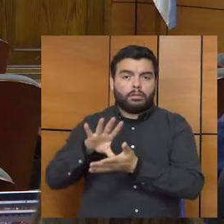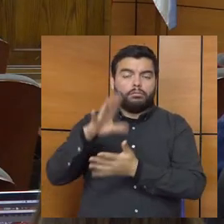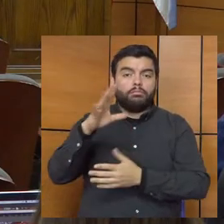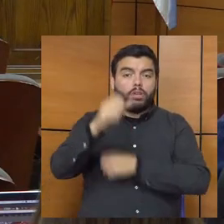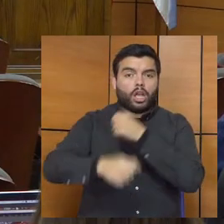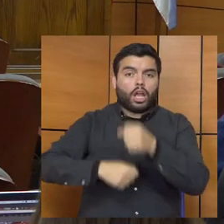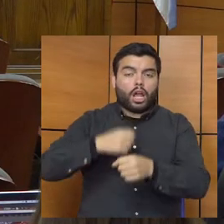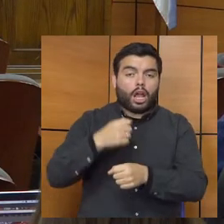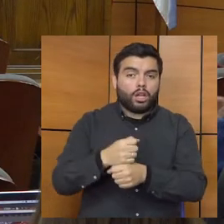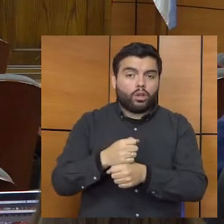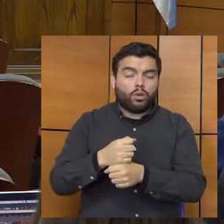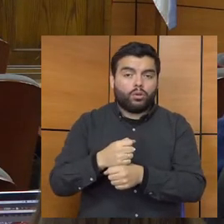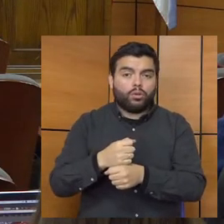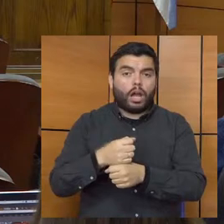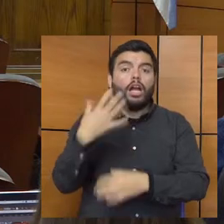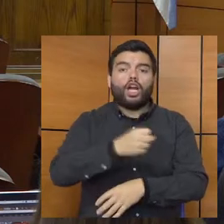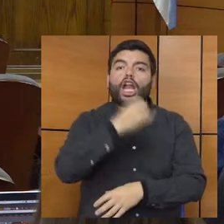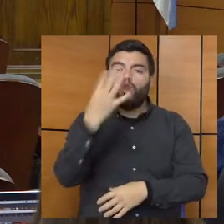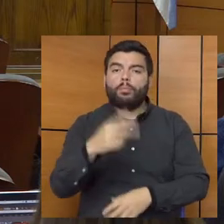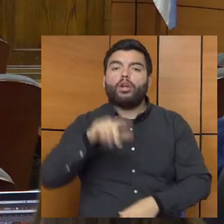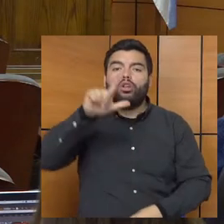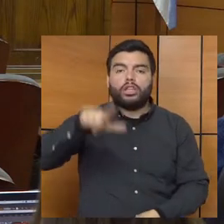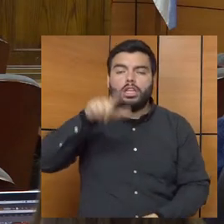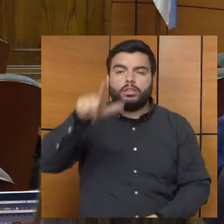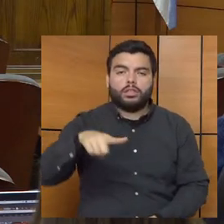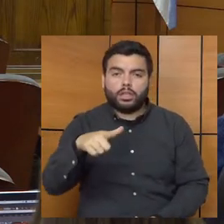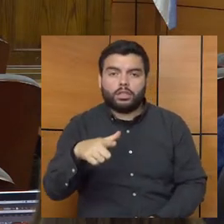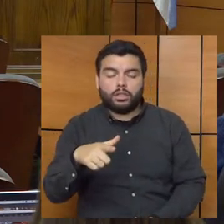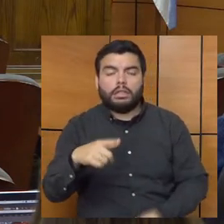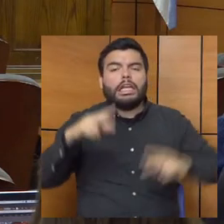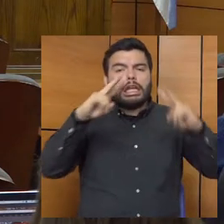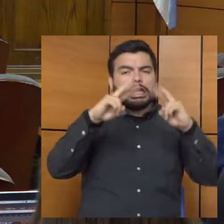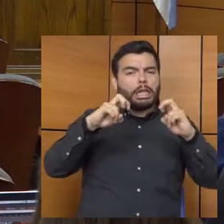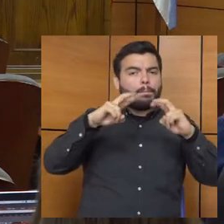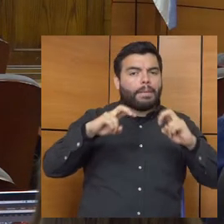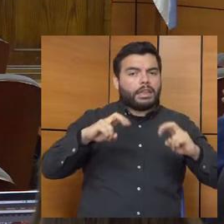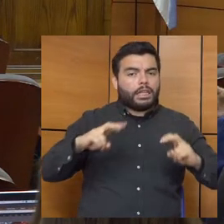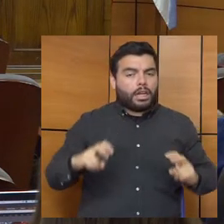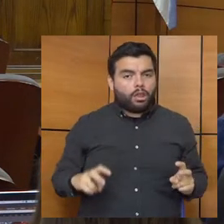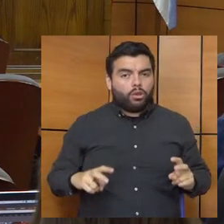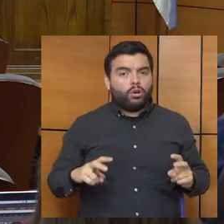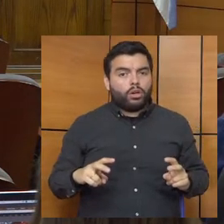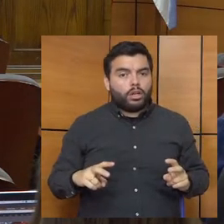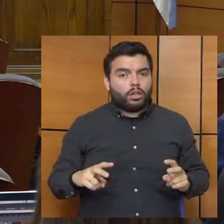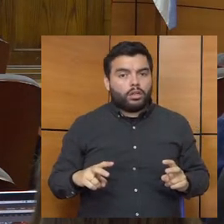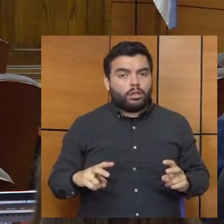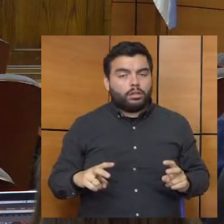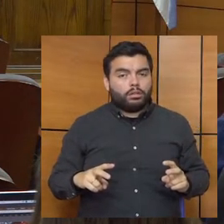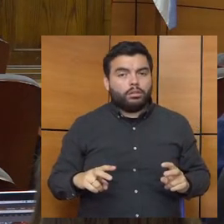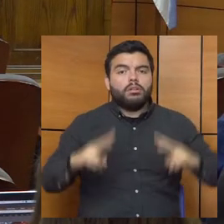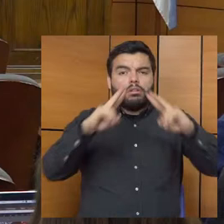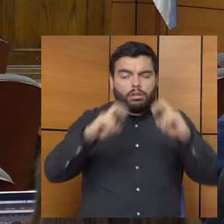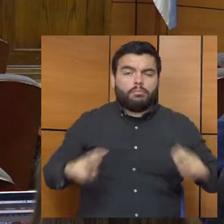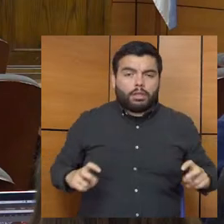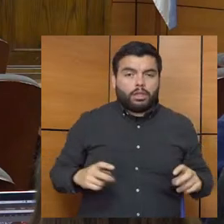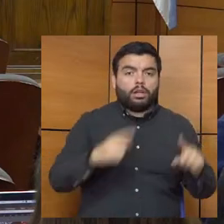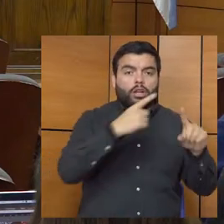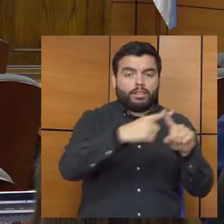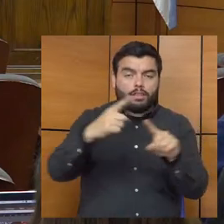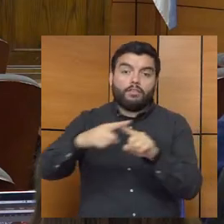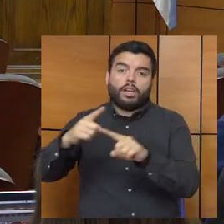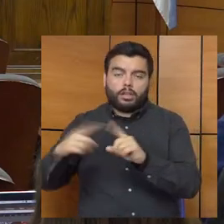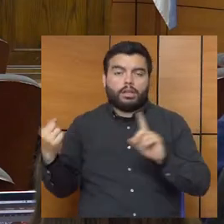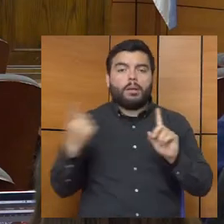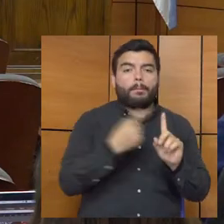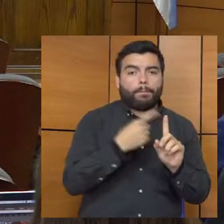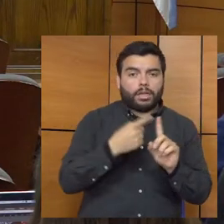en el volumen 17, número 17, con gran parte de los investigadores, prácticamente todos los investigadores que participamos en este proyecto,